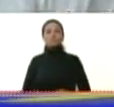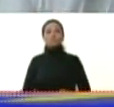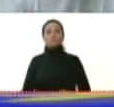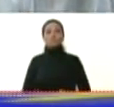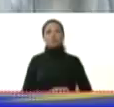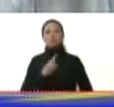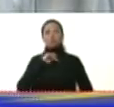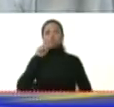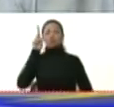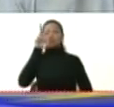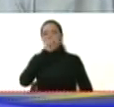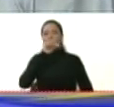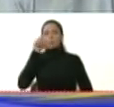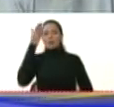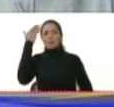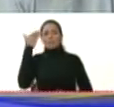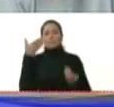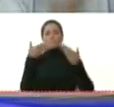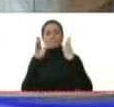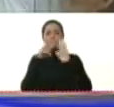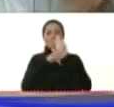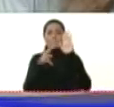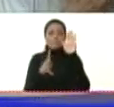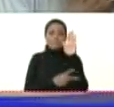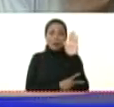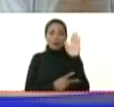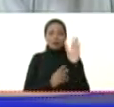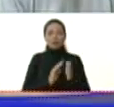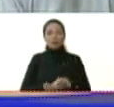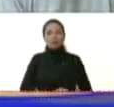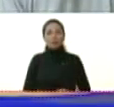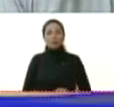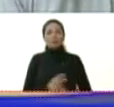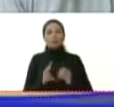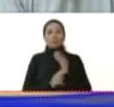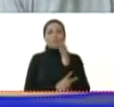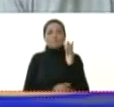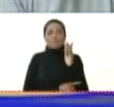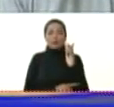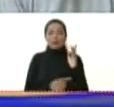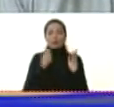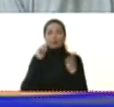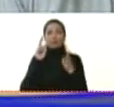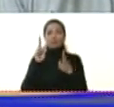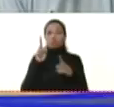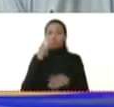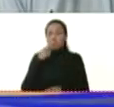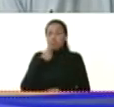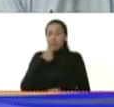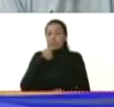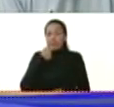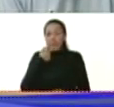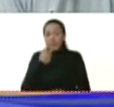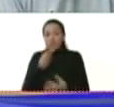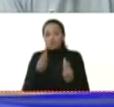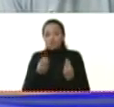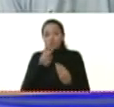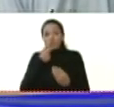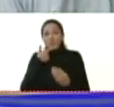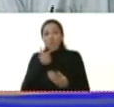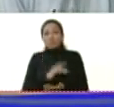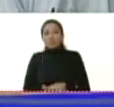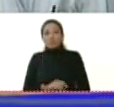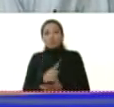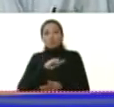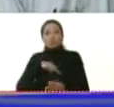Estuvimos hace 2 semanas inaugurando el Parque del Sur, eso ha sido un fenómeno, fenómeno. No